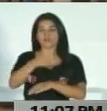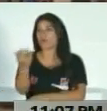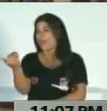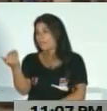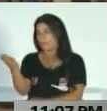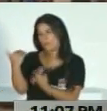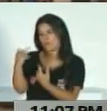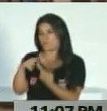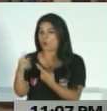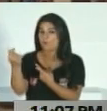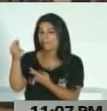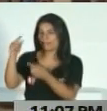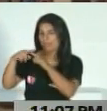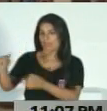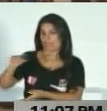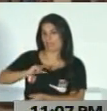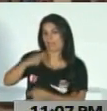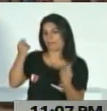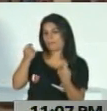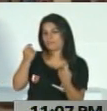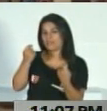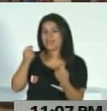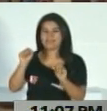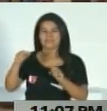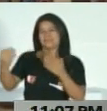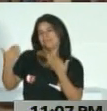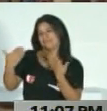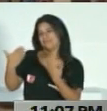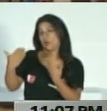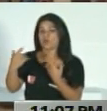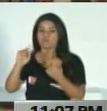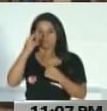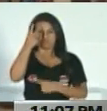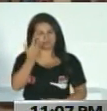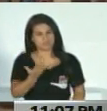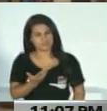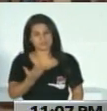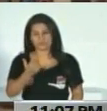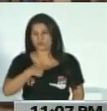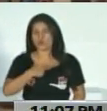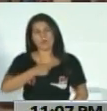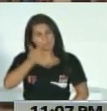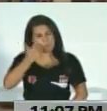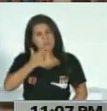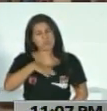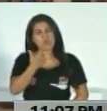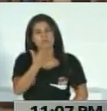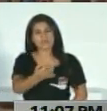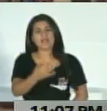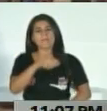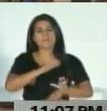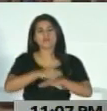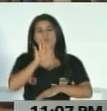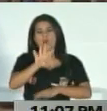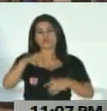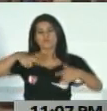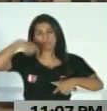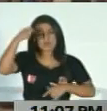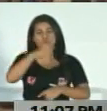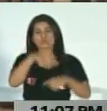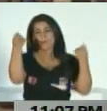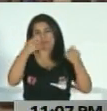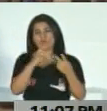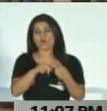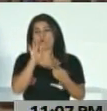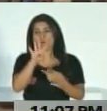ibas a pedir recursos para tu campaña. Yo tengo mucha autoridad, Enrique, para decirte estas cosas, porque hice 4 videos durante tu campaña. Voté 4